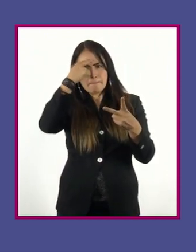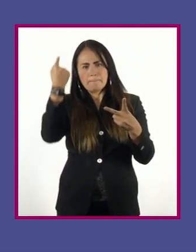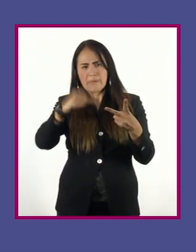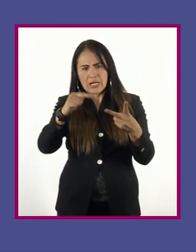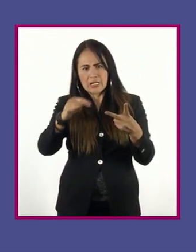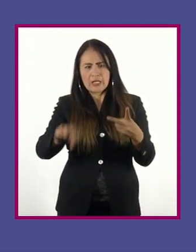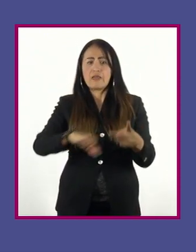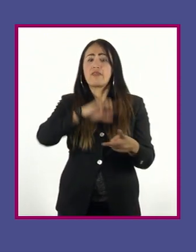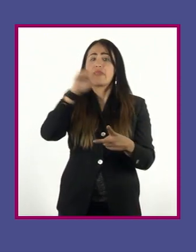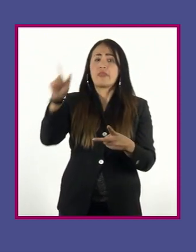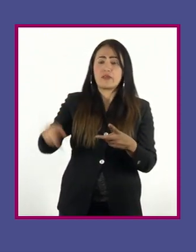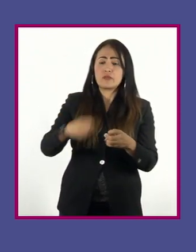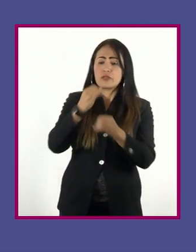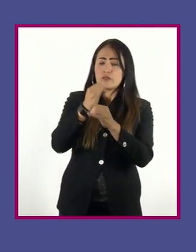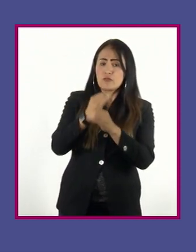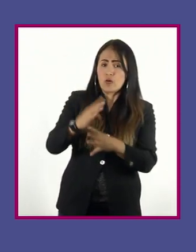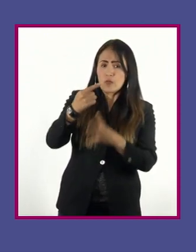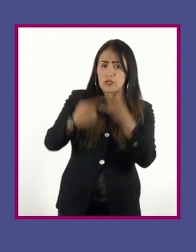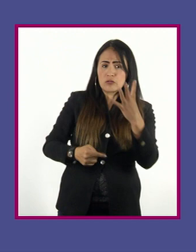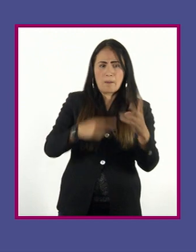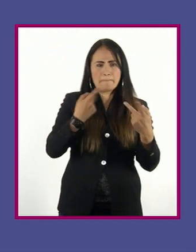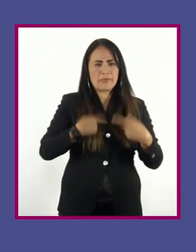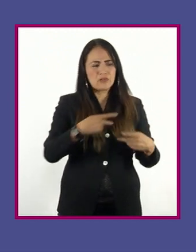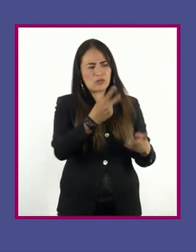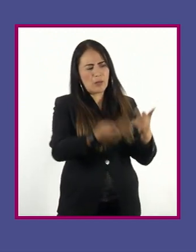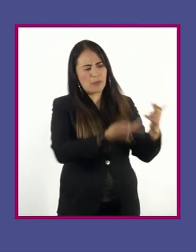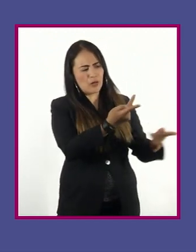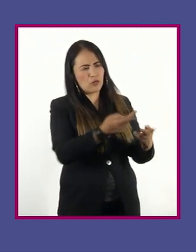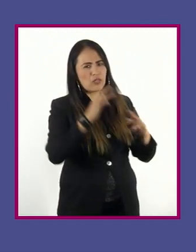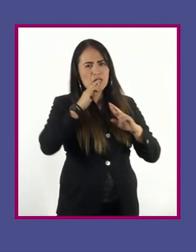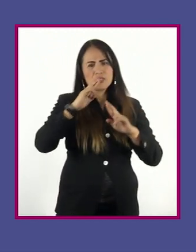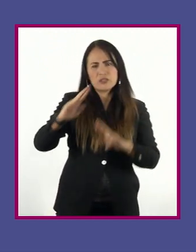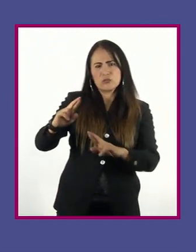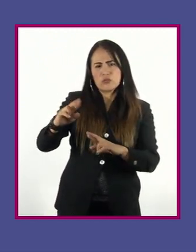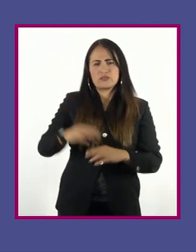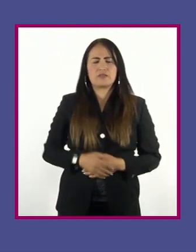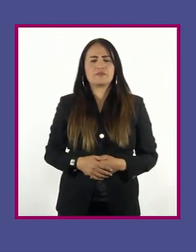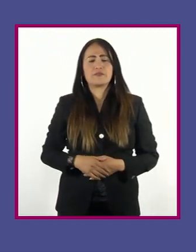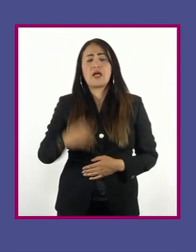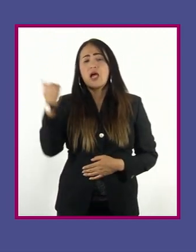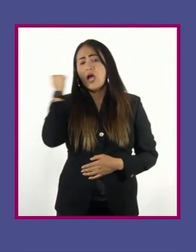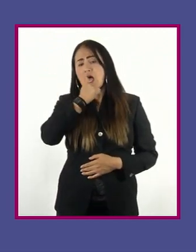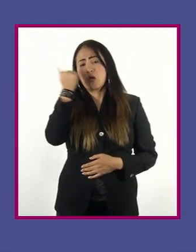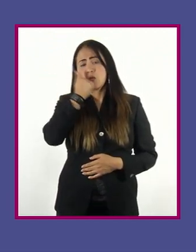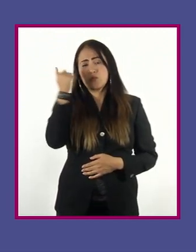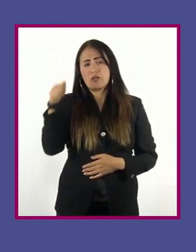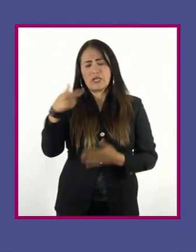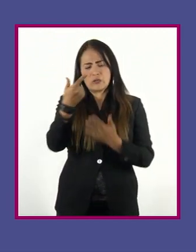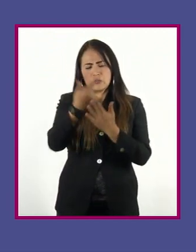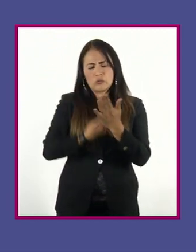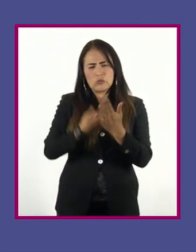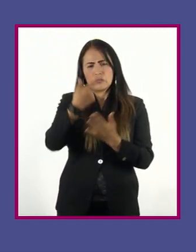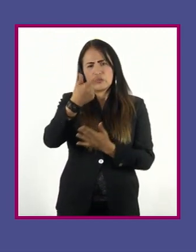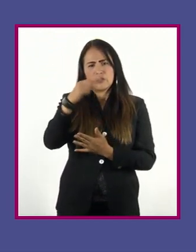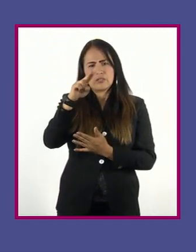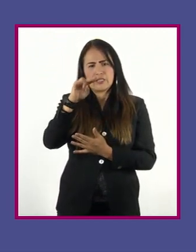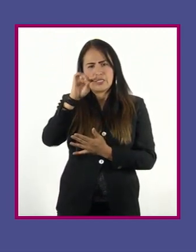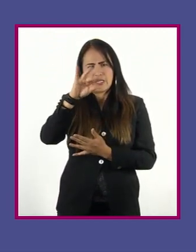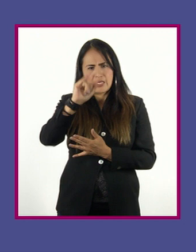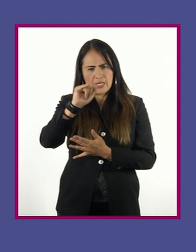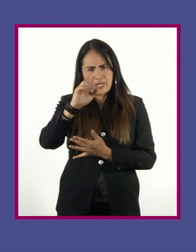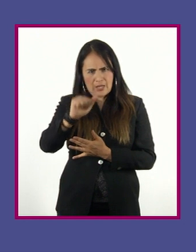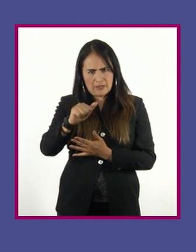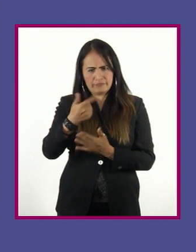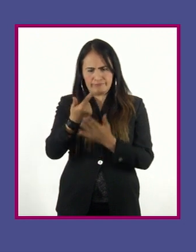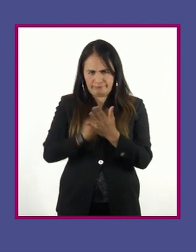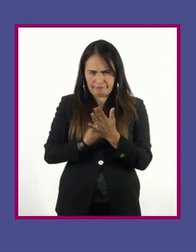información que aportará el entrevistado. El alumno deberá empezar por preparar una guía de preguntas, una especie de